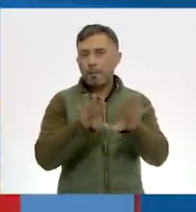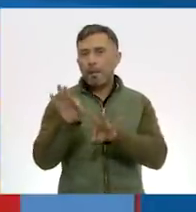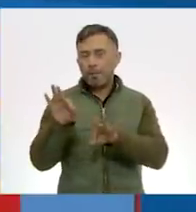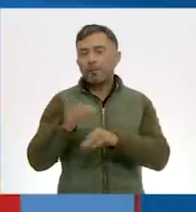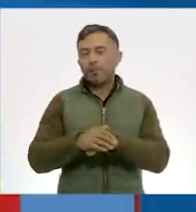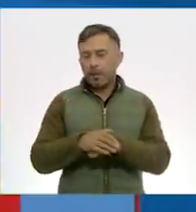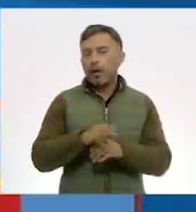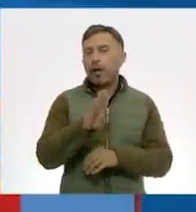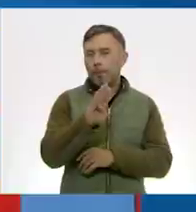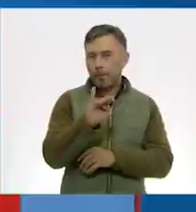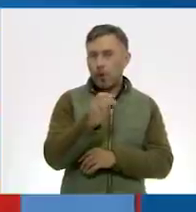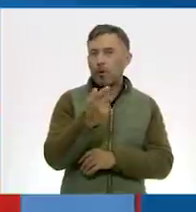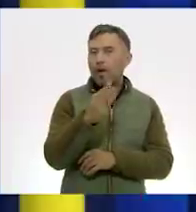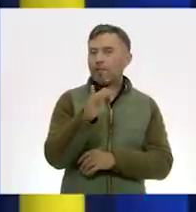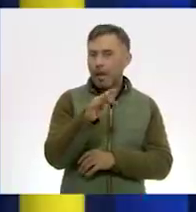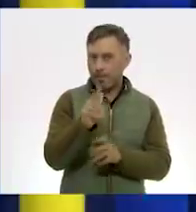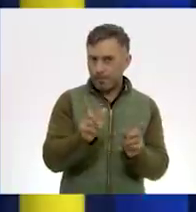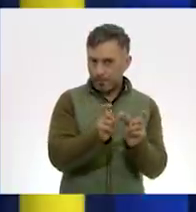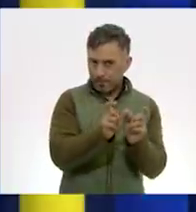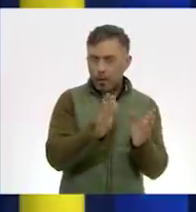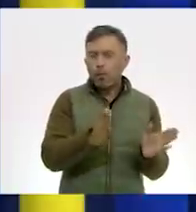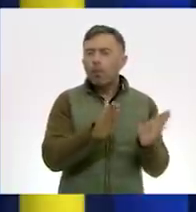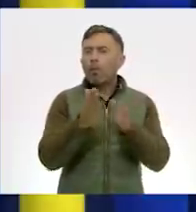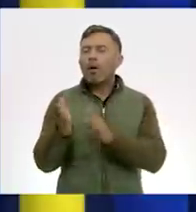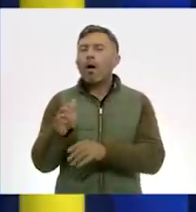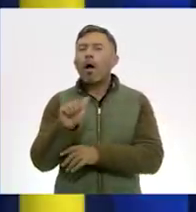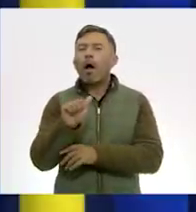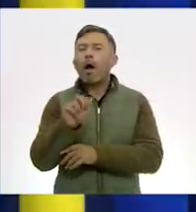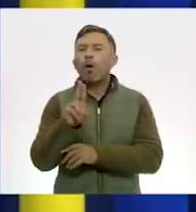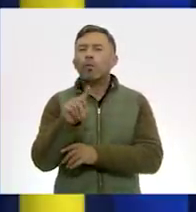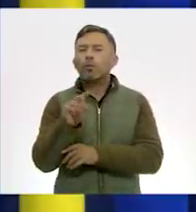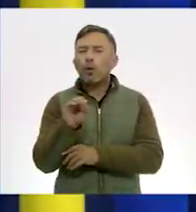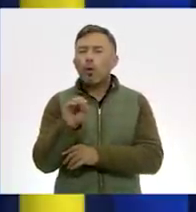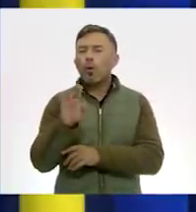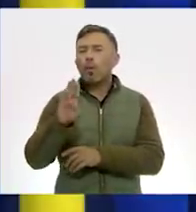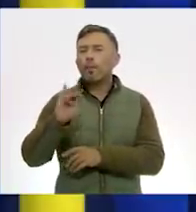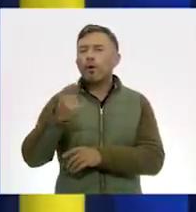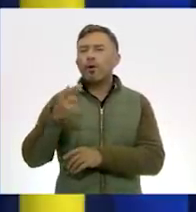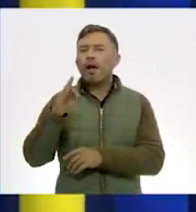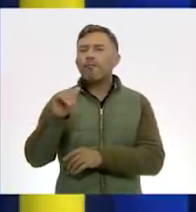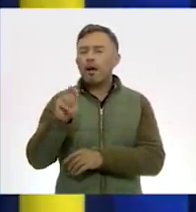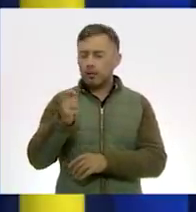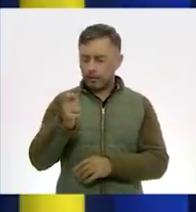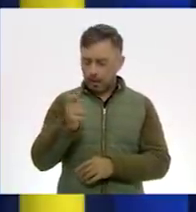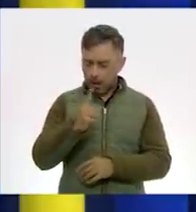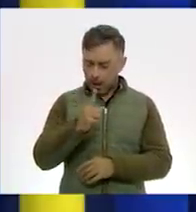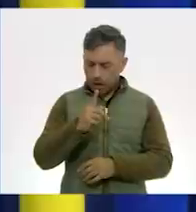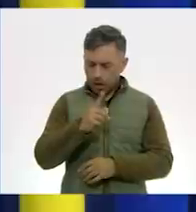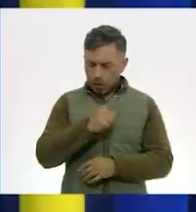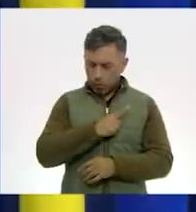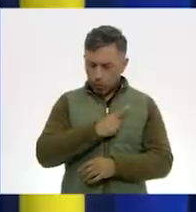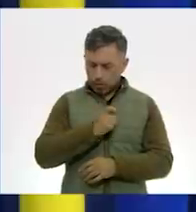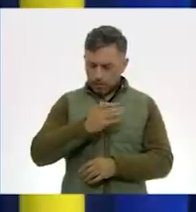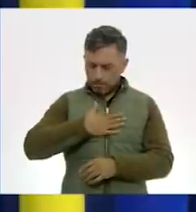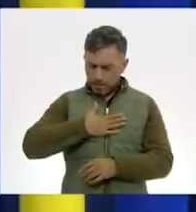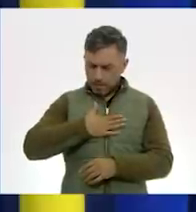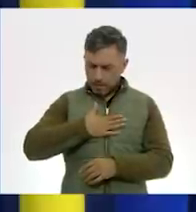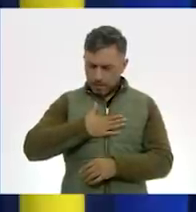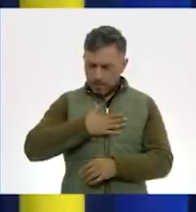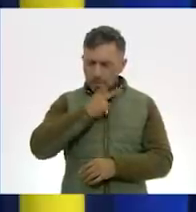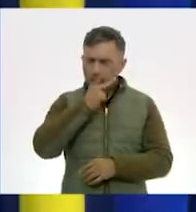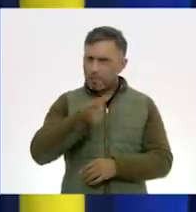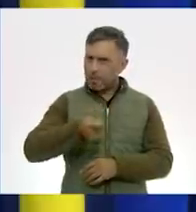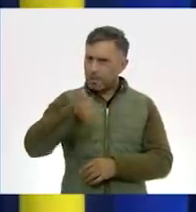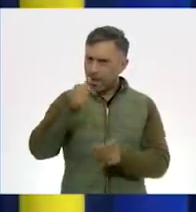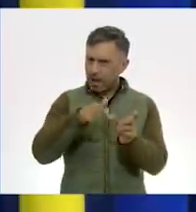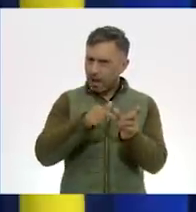a qué te suena, María? A que es mía, pero la palabra, o sea, el principio auto,